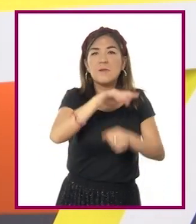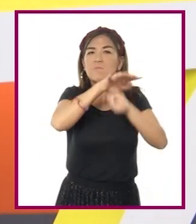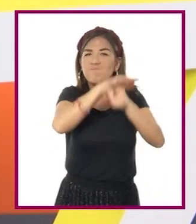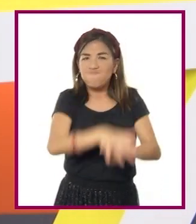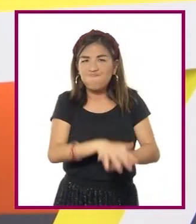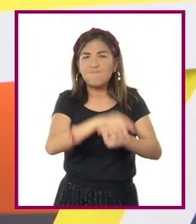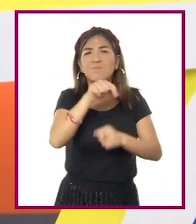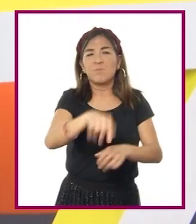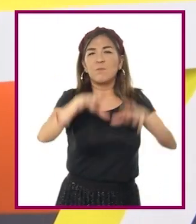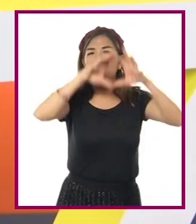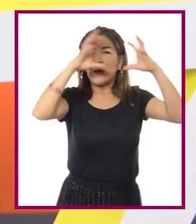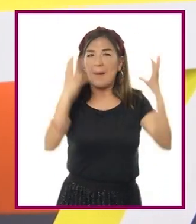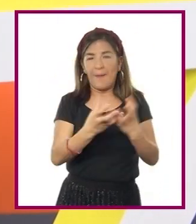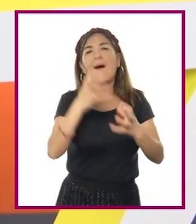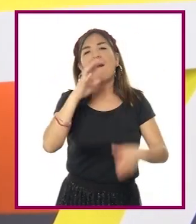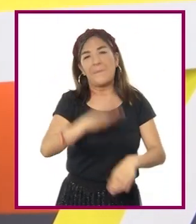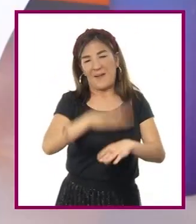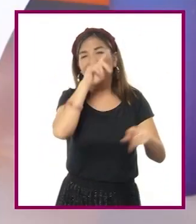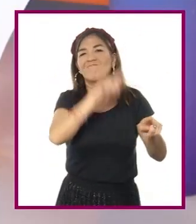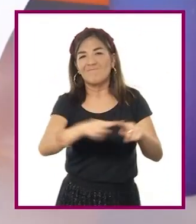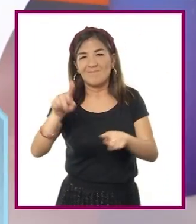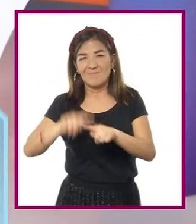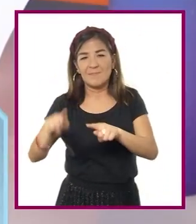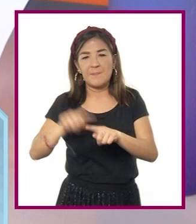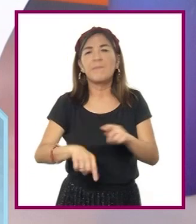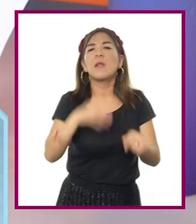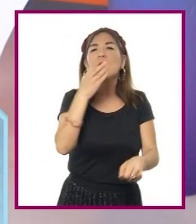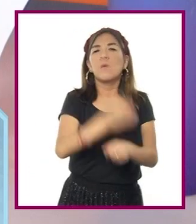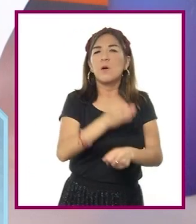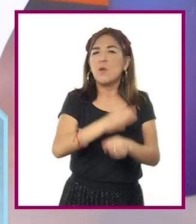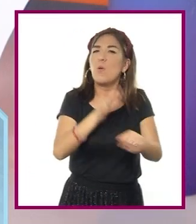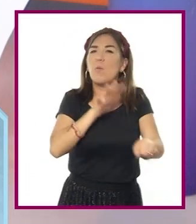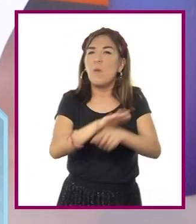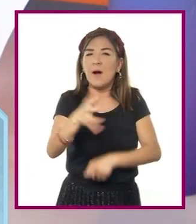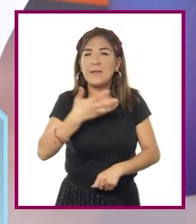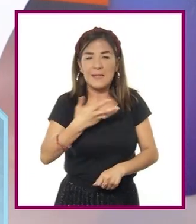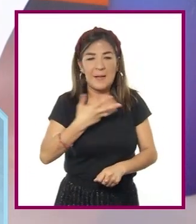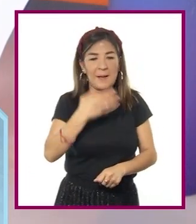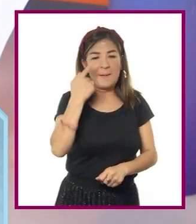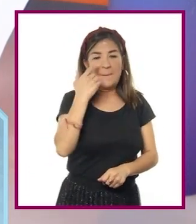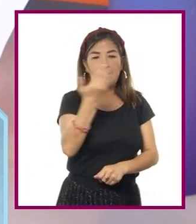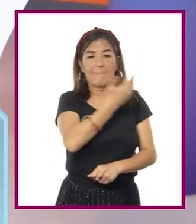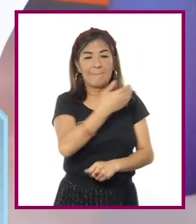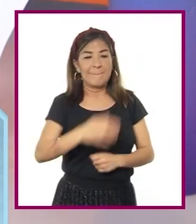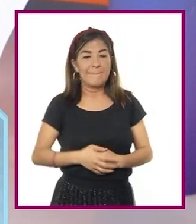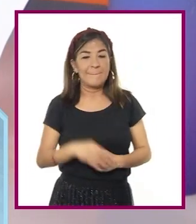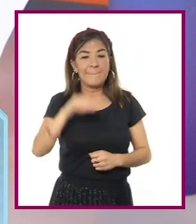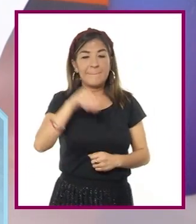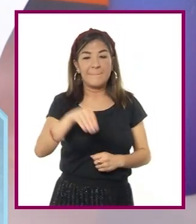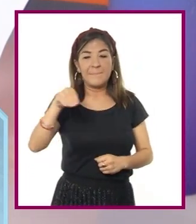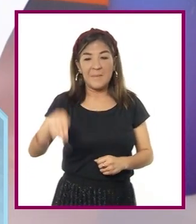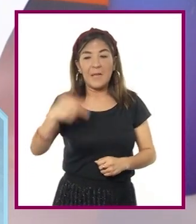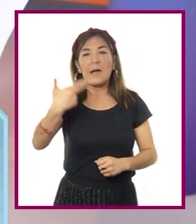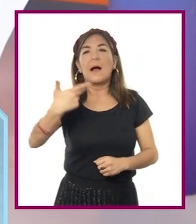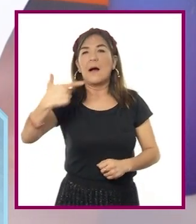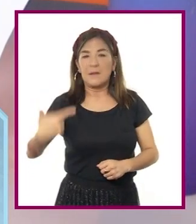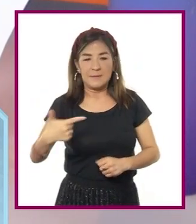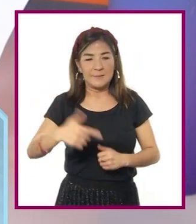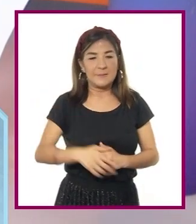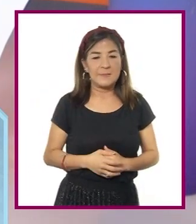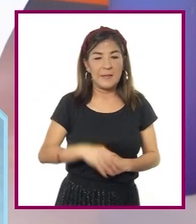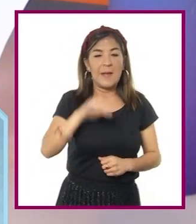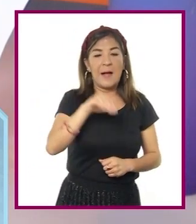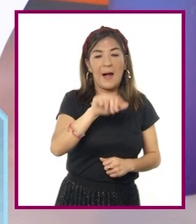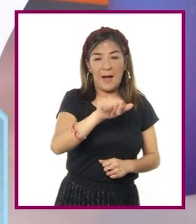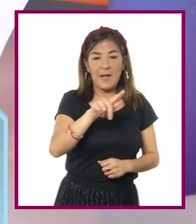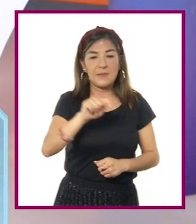atmosférica son varias. Entre ellas se encuentran los milímetros de mercurio, atmósferas pascales,